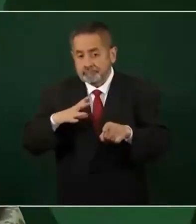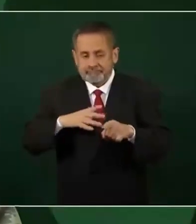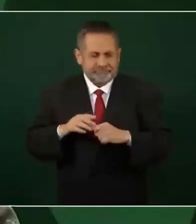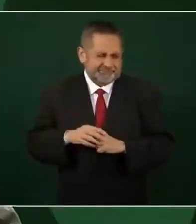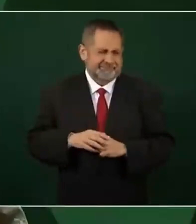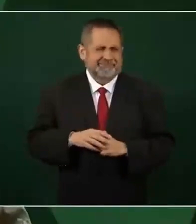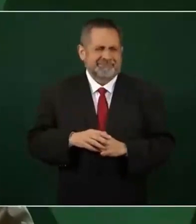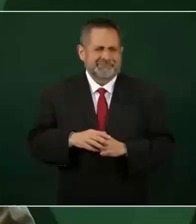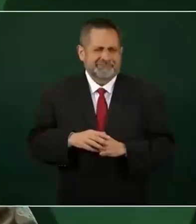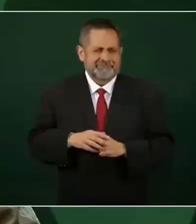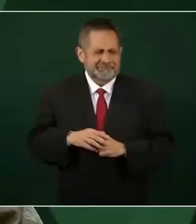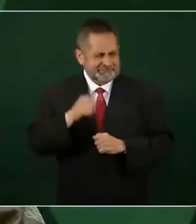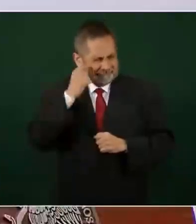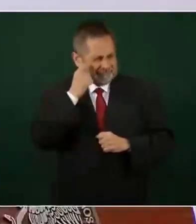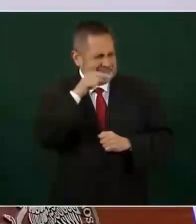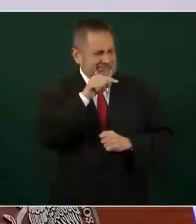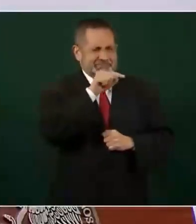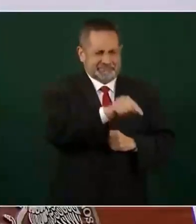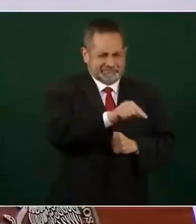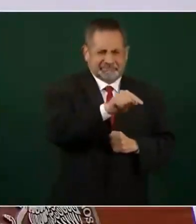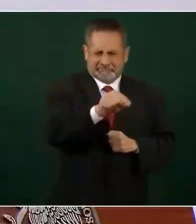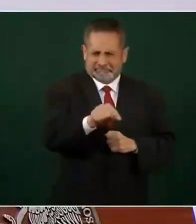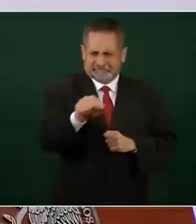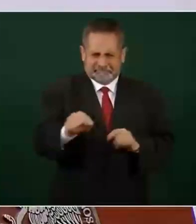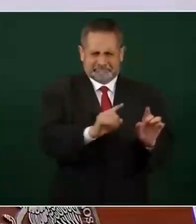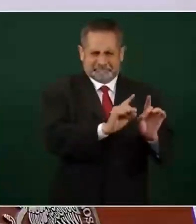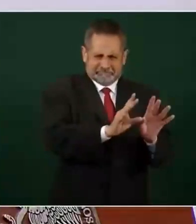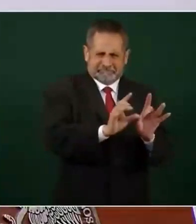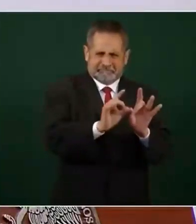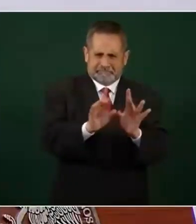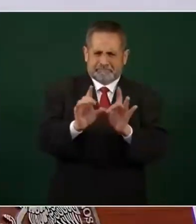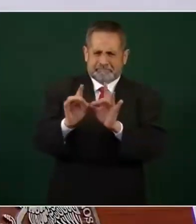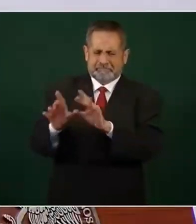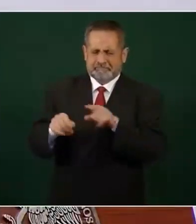muchos eventos